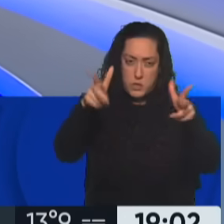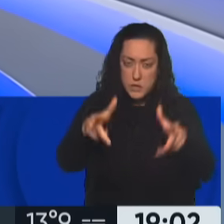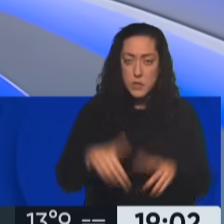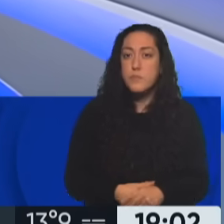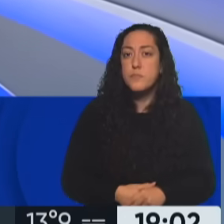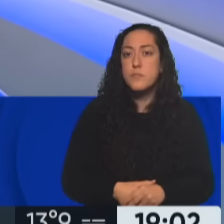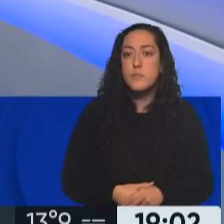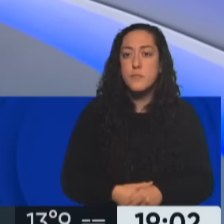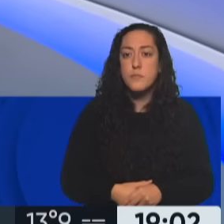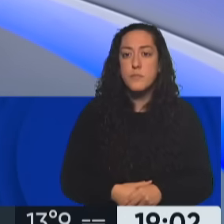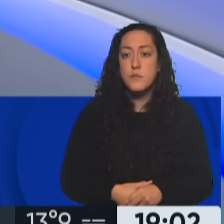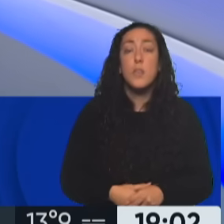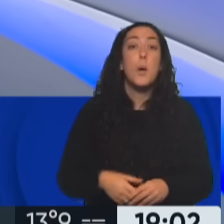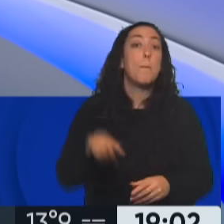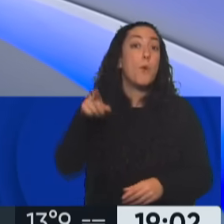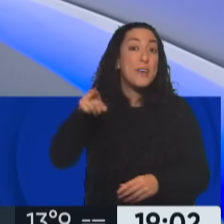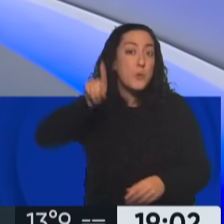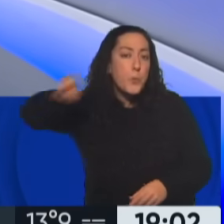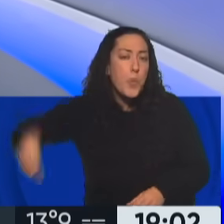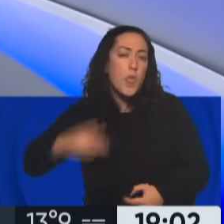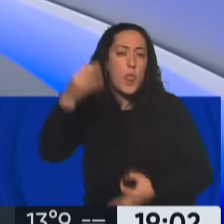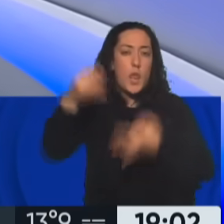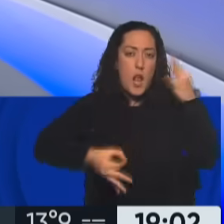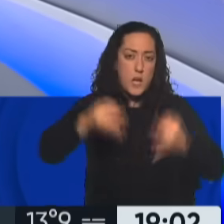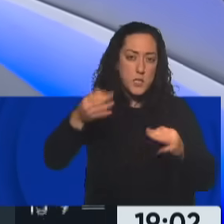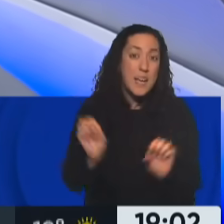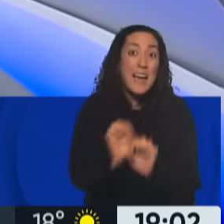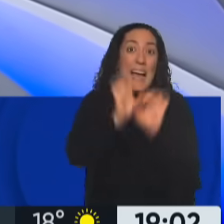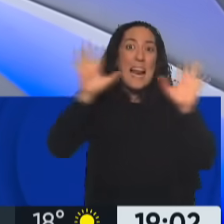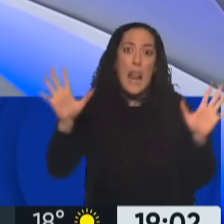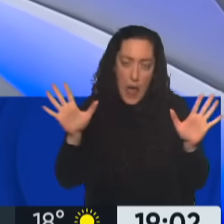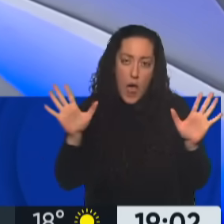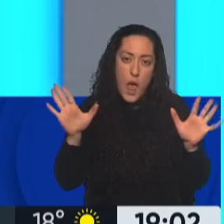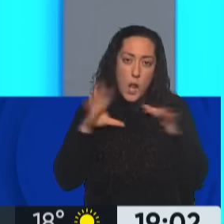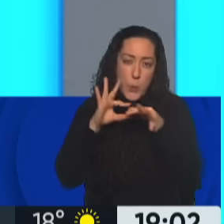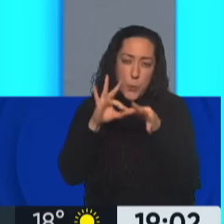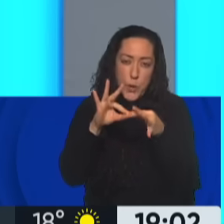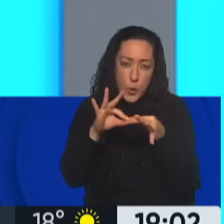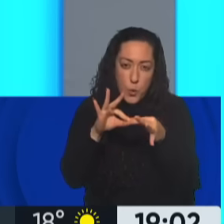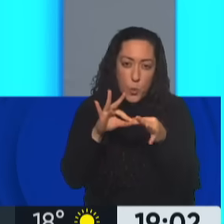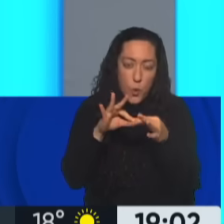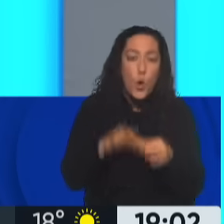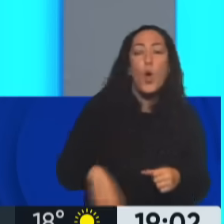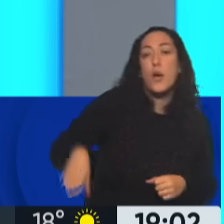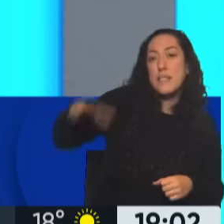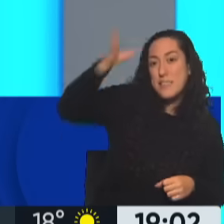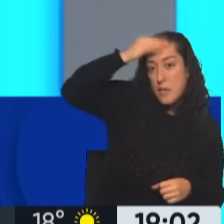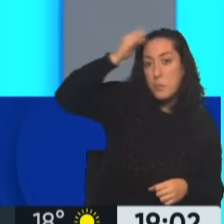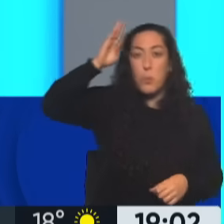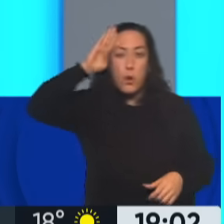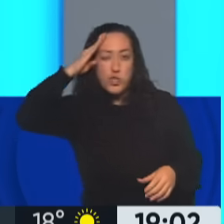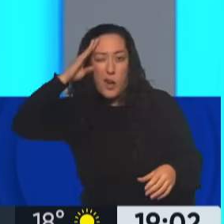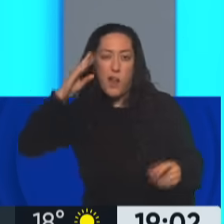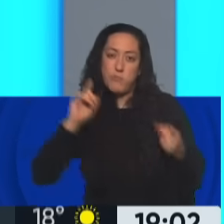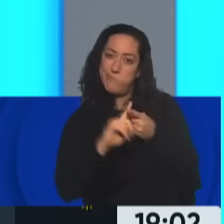de todo esto, porque ahí también surge un análisis, más allá del claro buen vínculo que tiene Trump con Bolsonaro, lo que